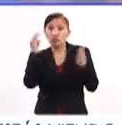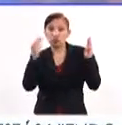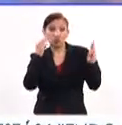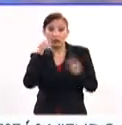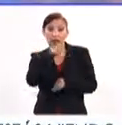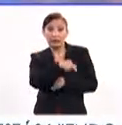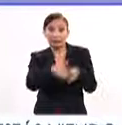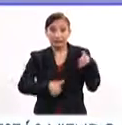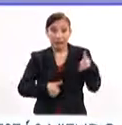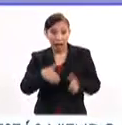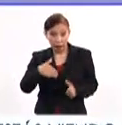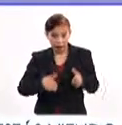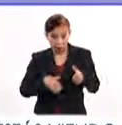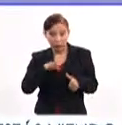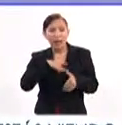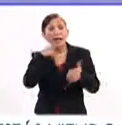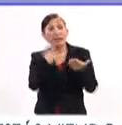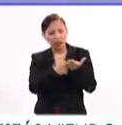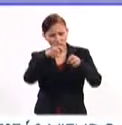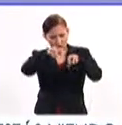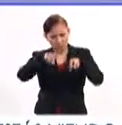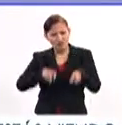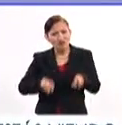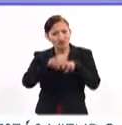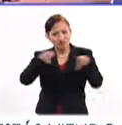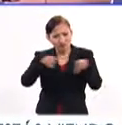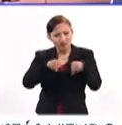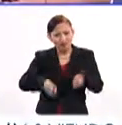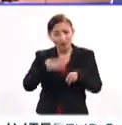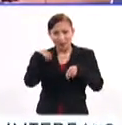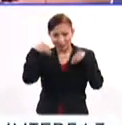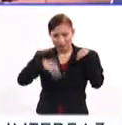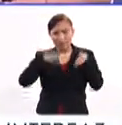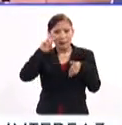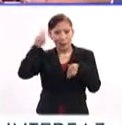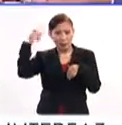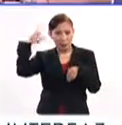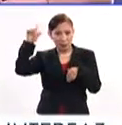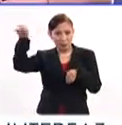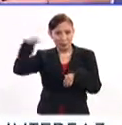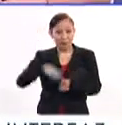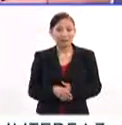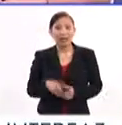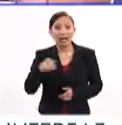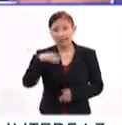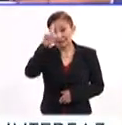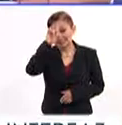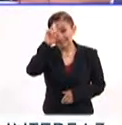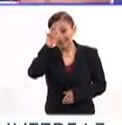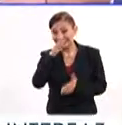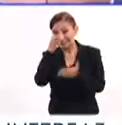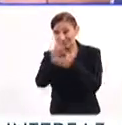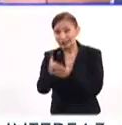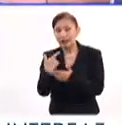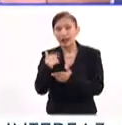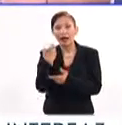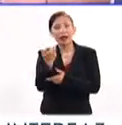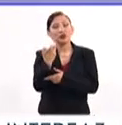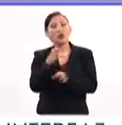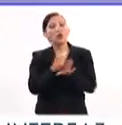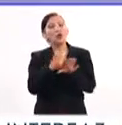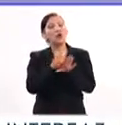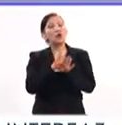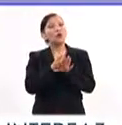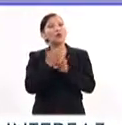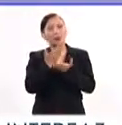museo, es un teatro que da funciones de teatro. Vayan a visitarlo, está en Puebla. Pues ahí está la recomendación y eso pues nos hace, yo creo